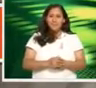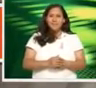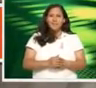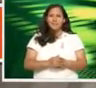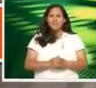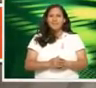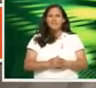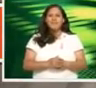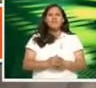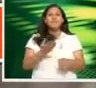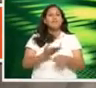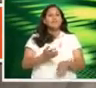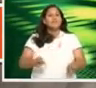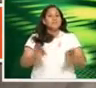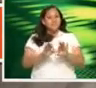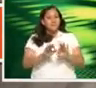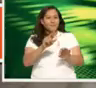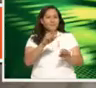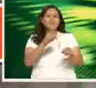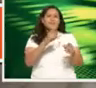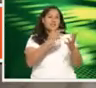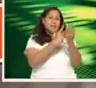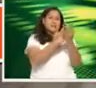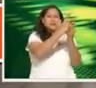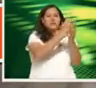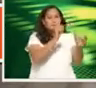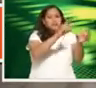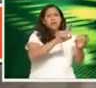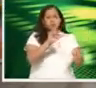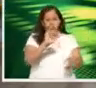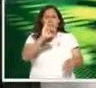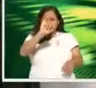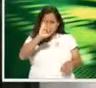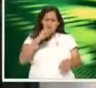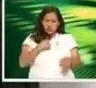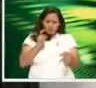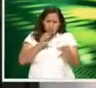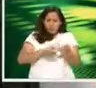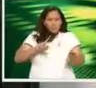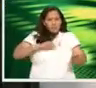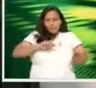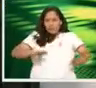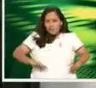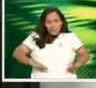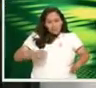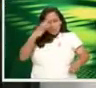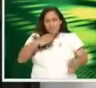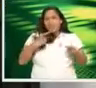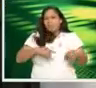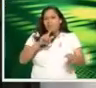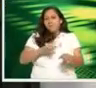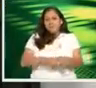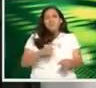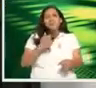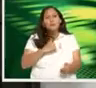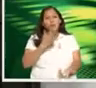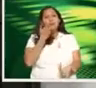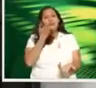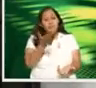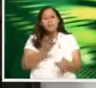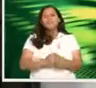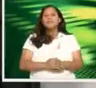que no caer en los extremos, ¿no? Yo creo que sí pertenecer, sí formar parte de, porque así es tu personalidad, ¿no? Porque tu personalidad te lo dice, porque lo quieres